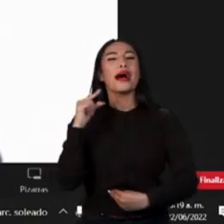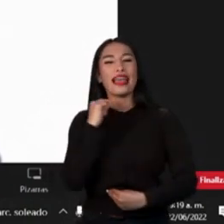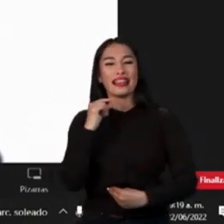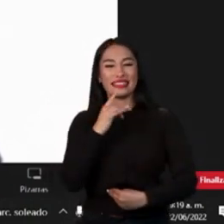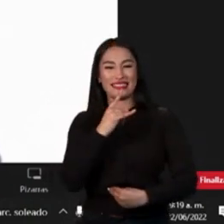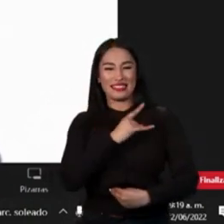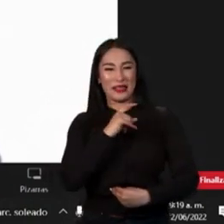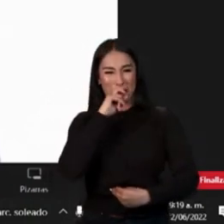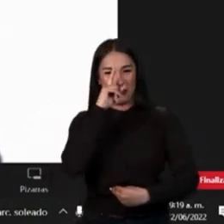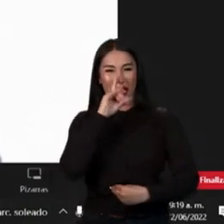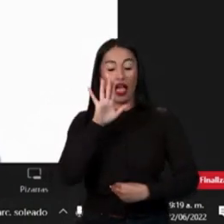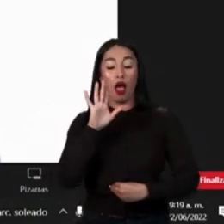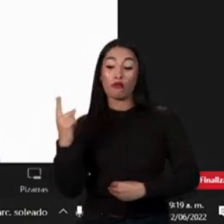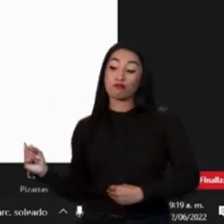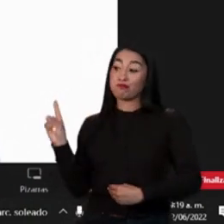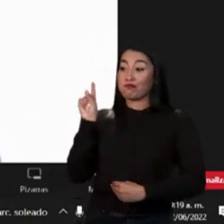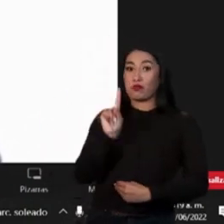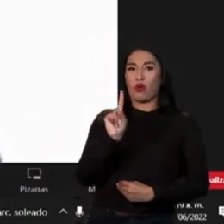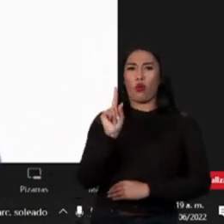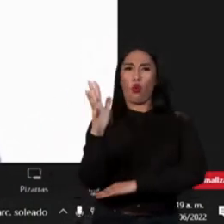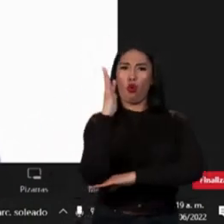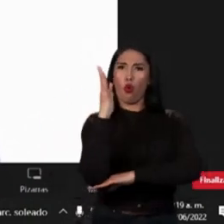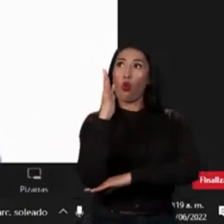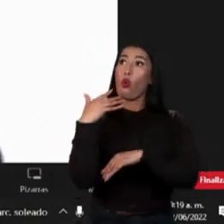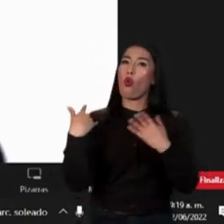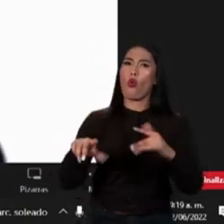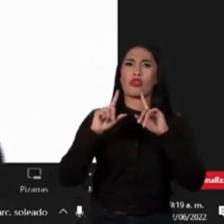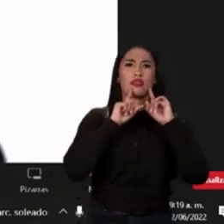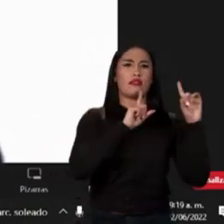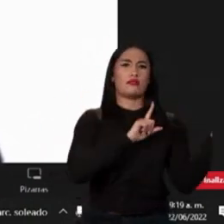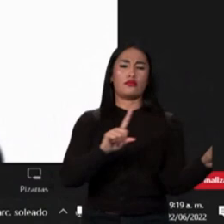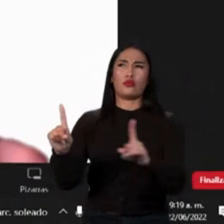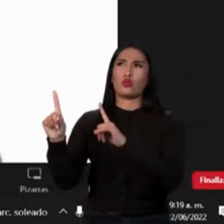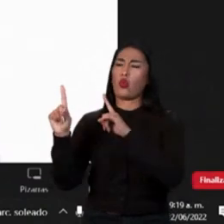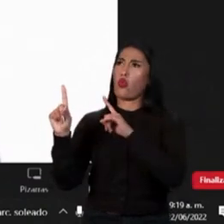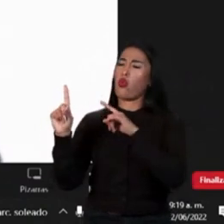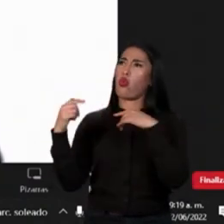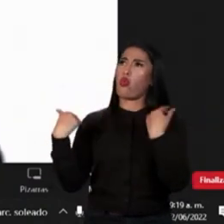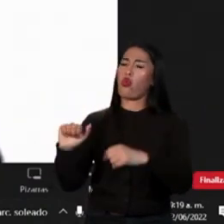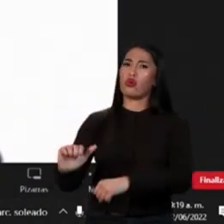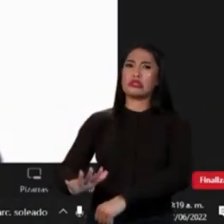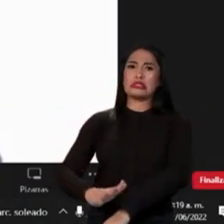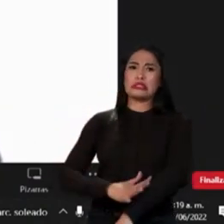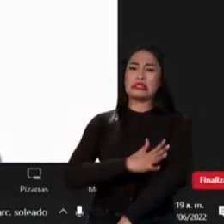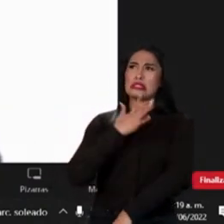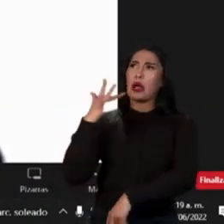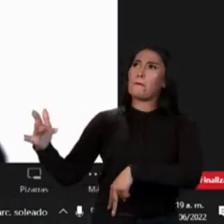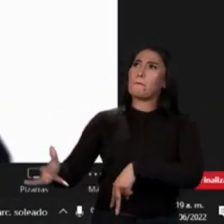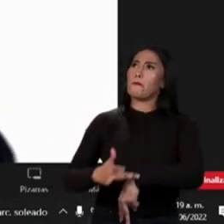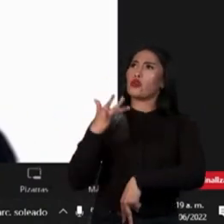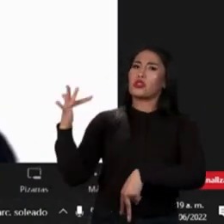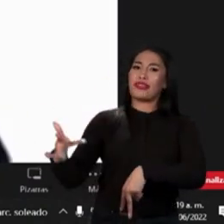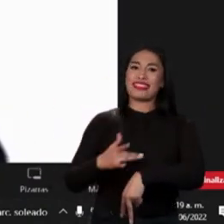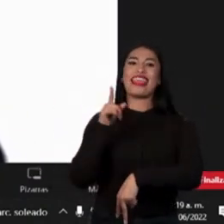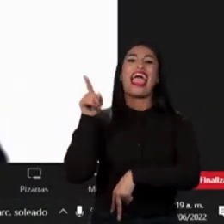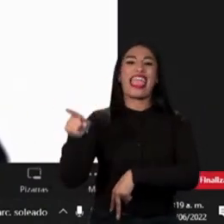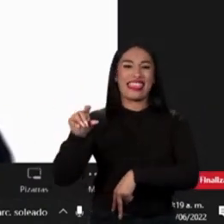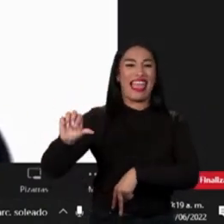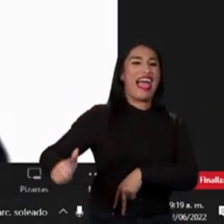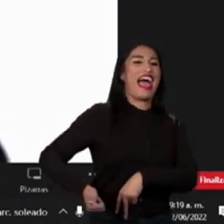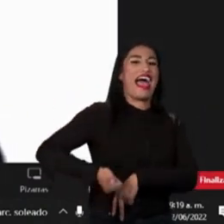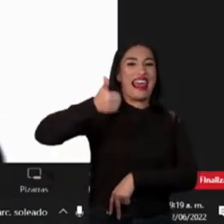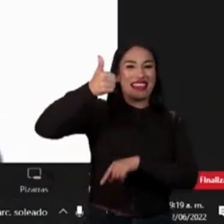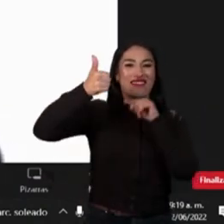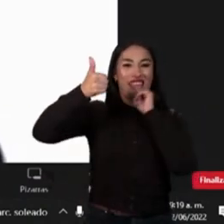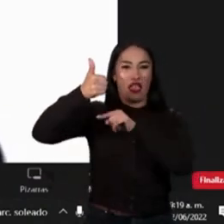Piedrahíta hace un momento, pues fue un discurso bastante inspirador. Entonces, tenemos que inspirar desde arriba con el cambio y no solamente con